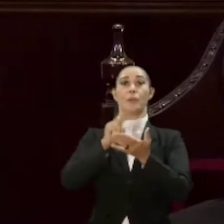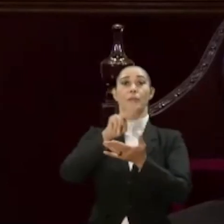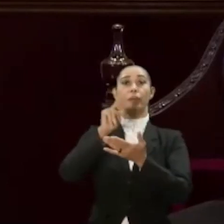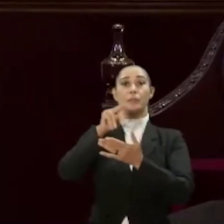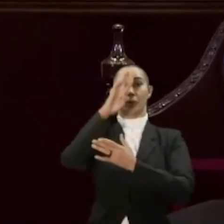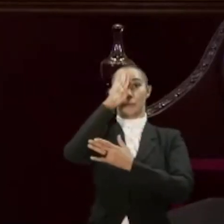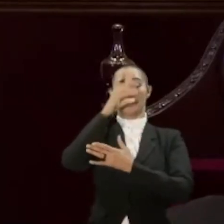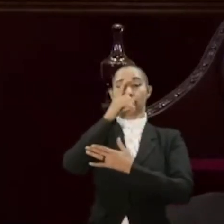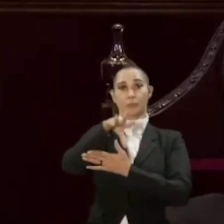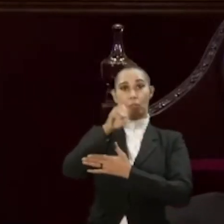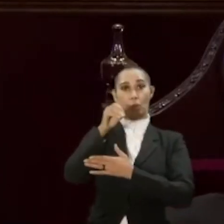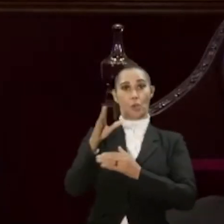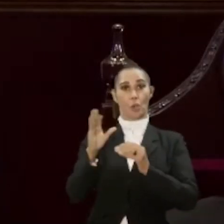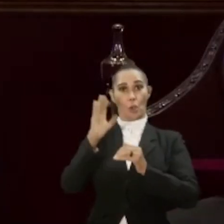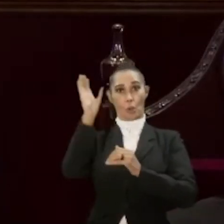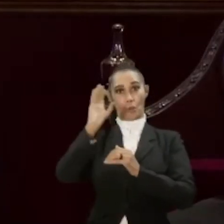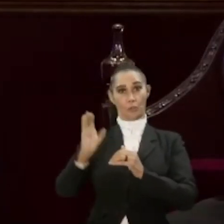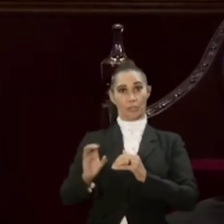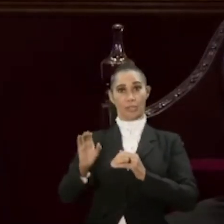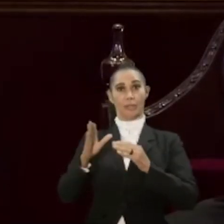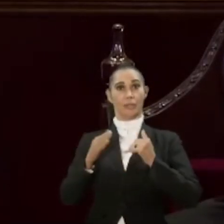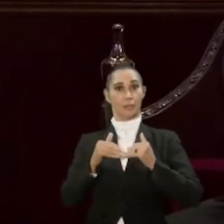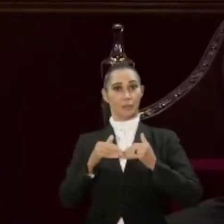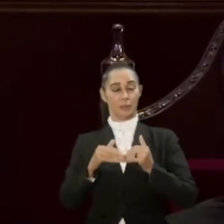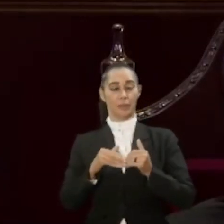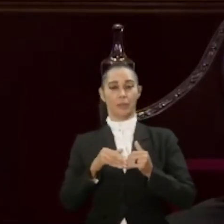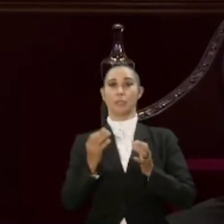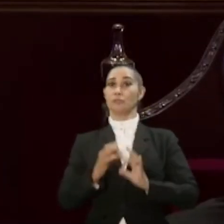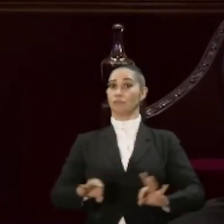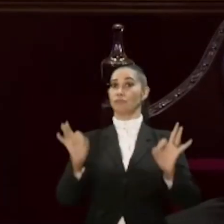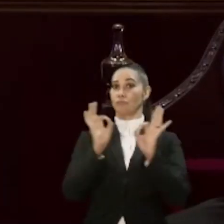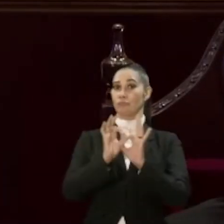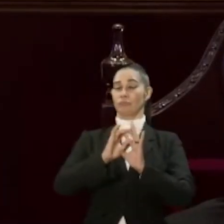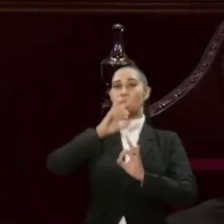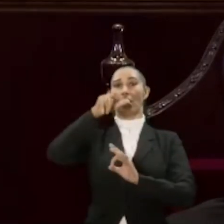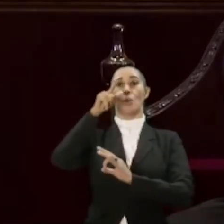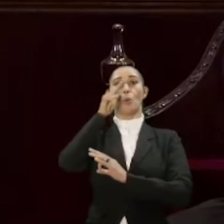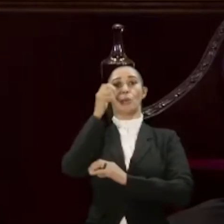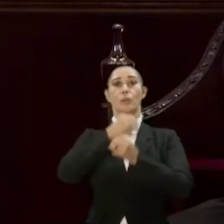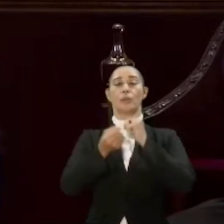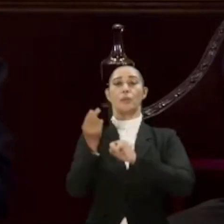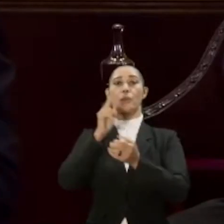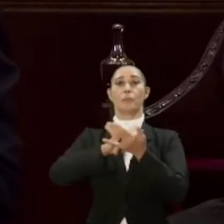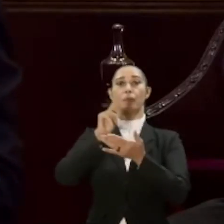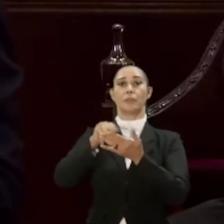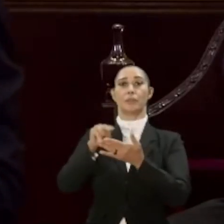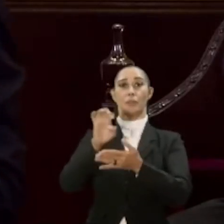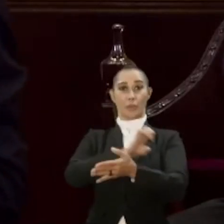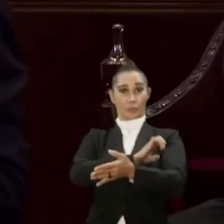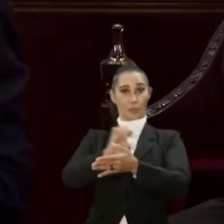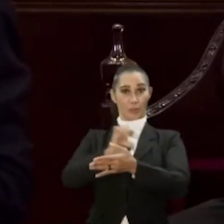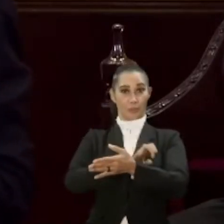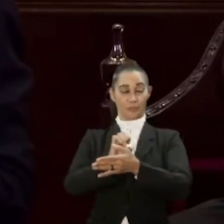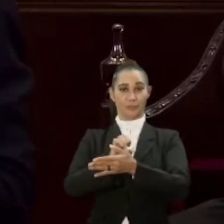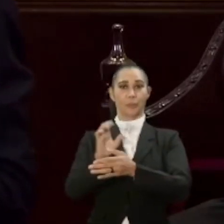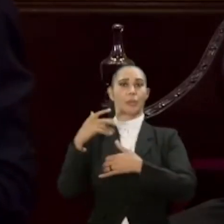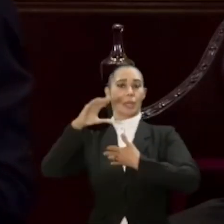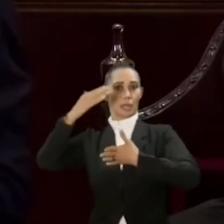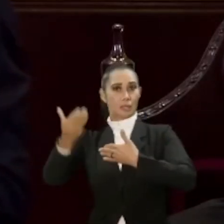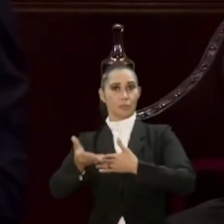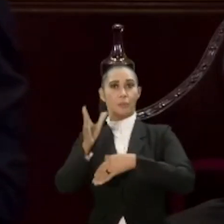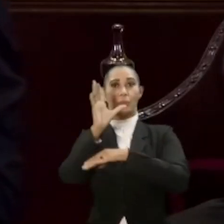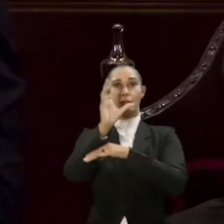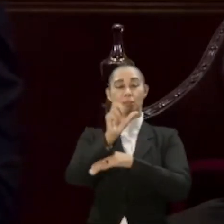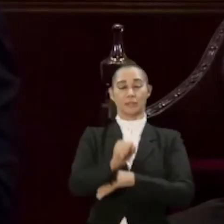Dominicana, Costa Rica y Panamá, se han dado avances importantes. En junio del 2022 se incorporó Ecuador y en el mes de septiembre se firmó